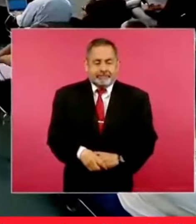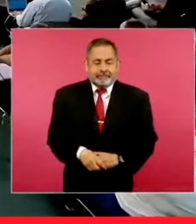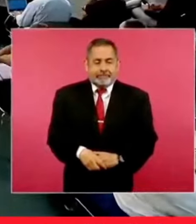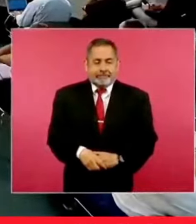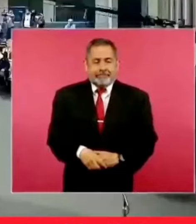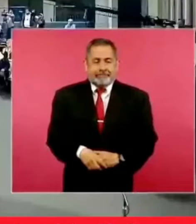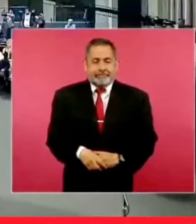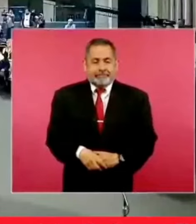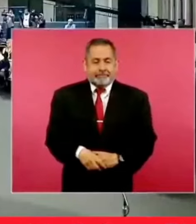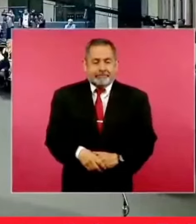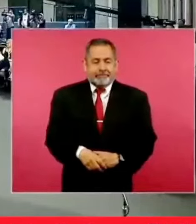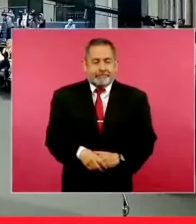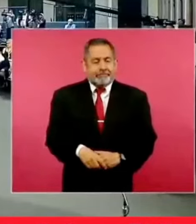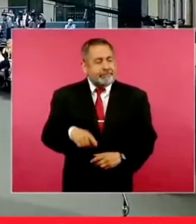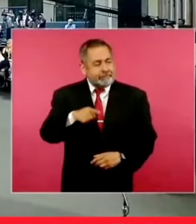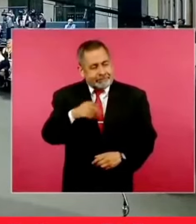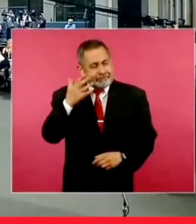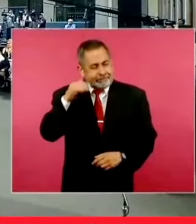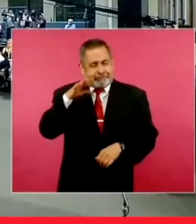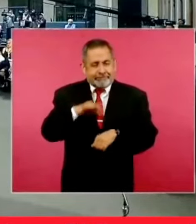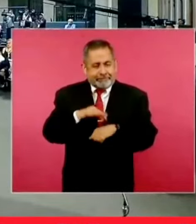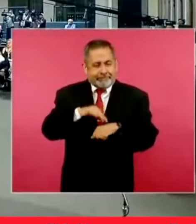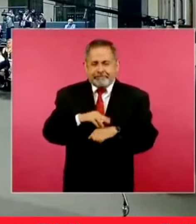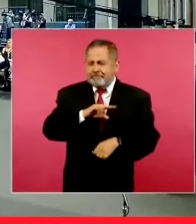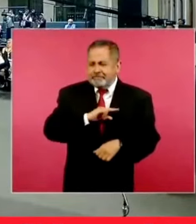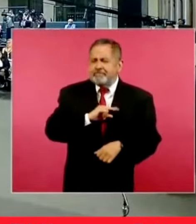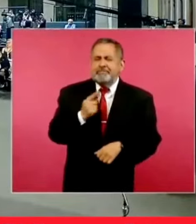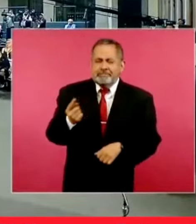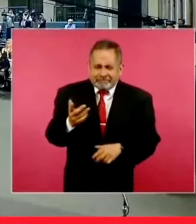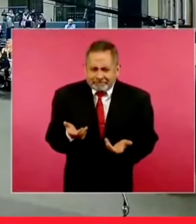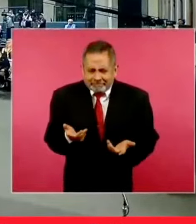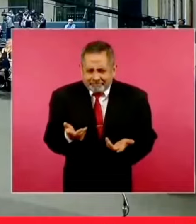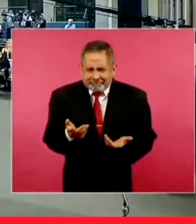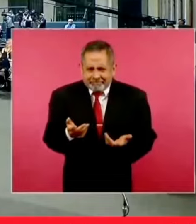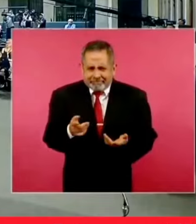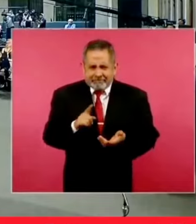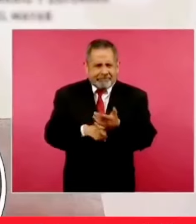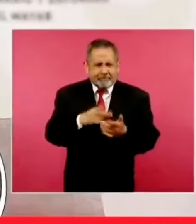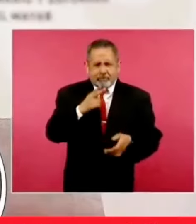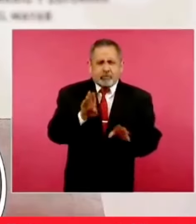médico. Era médico, pero especialista en el manejo del Tehuacán.